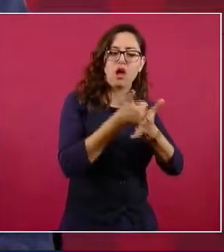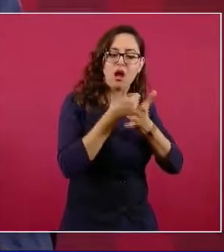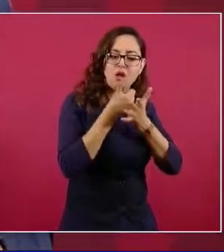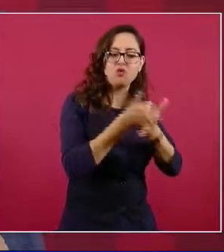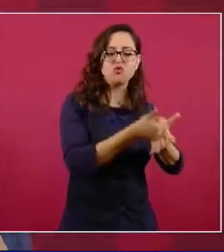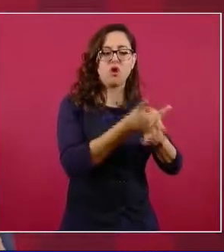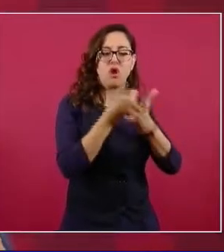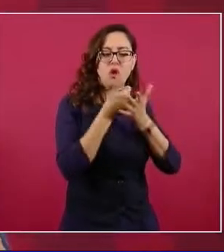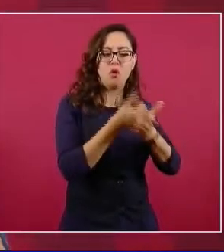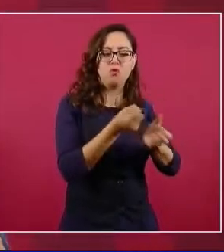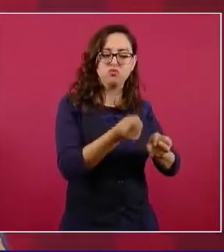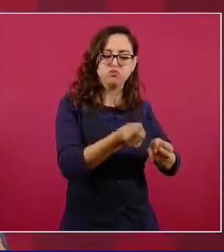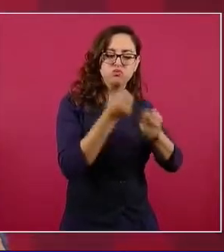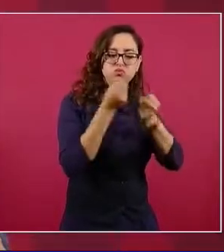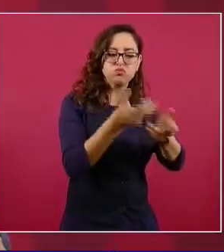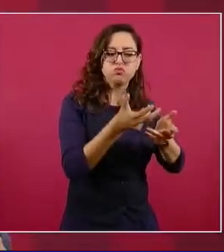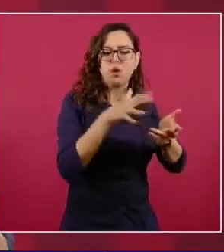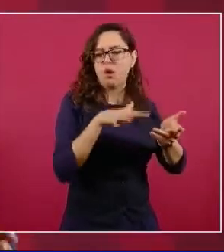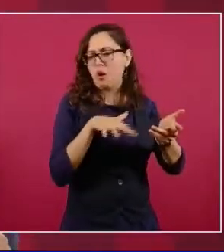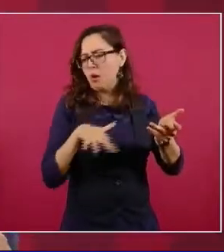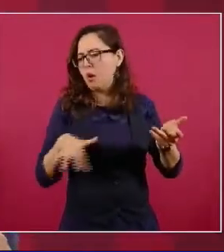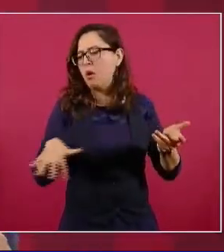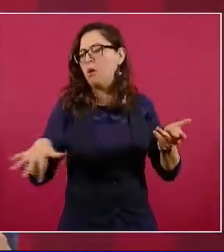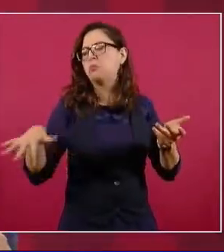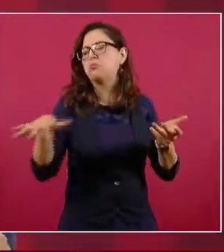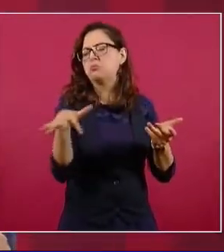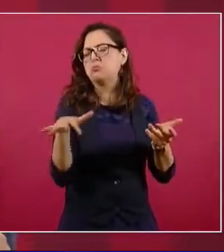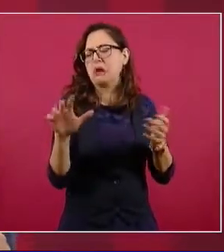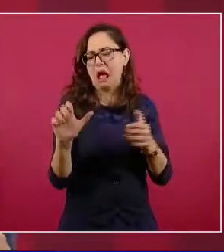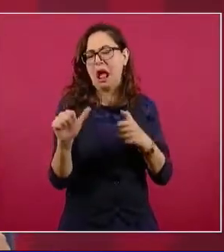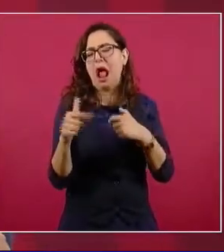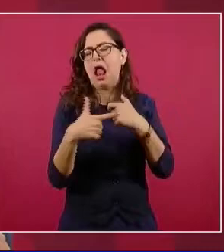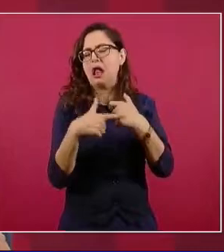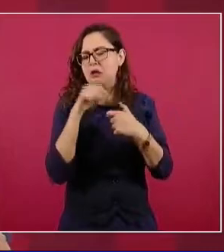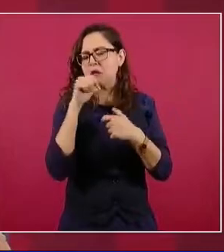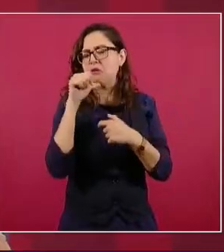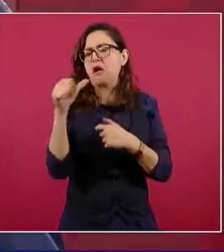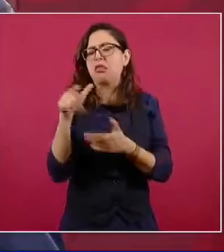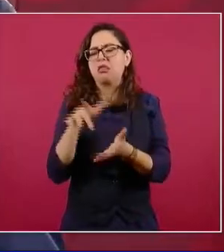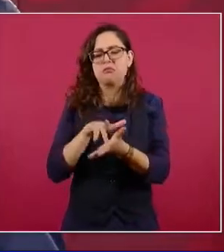Decían, si llueve fuerte arriba, gotea abajo.